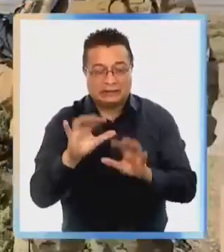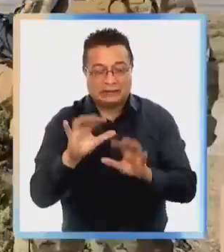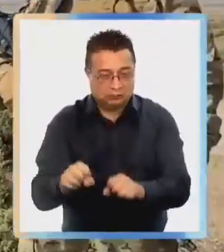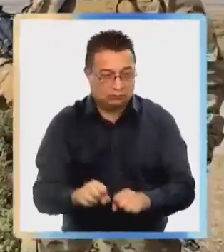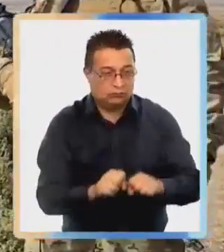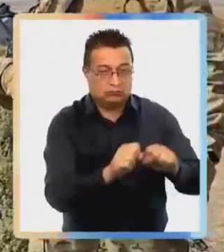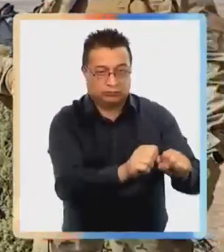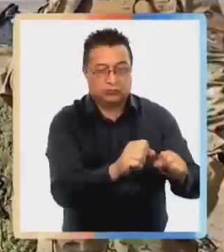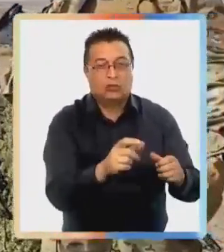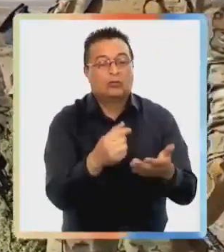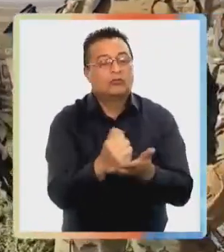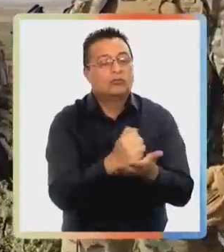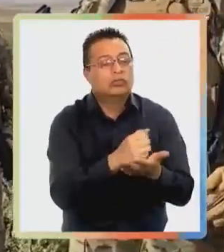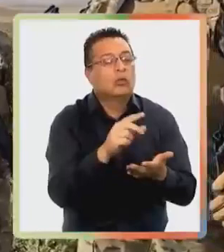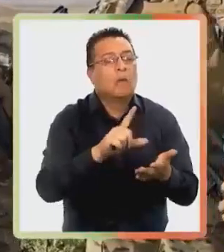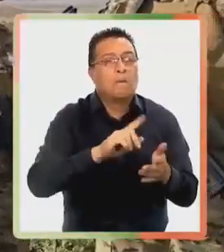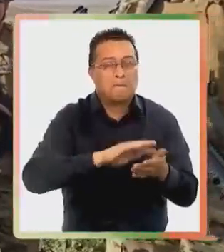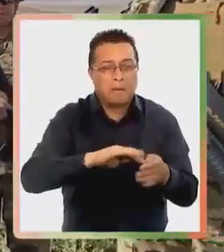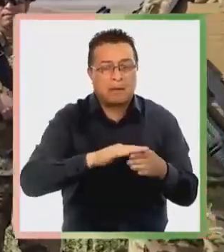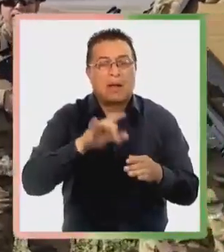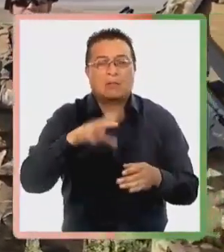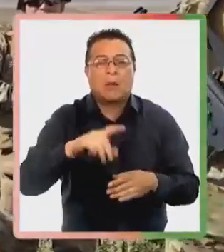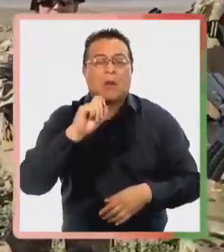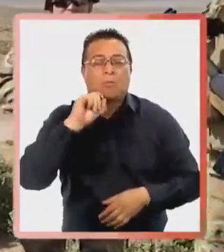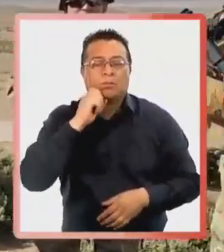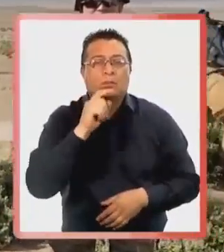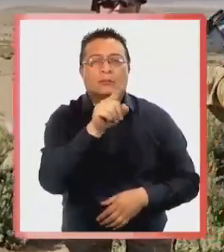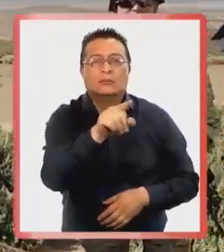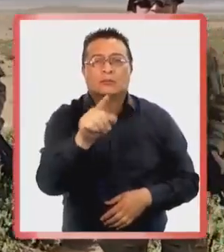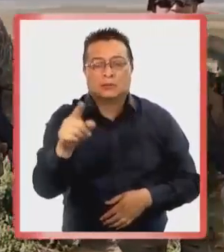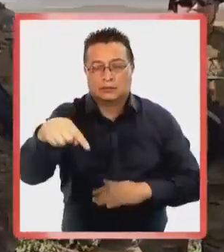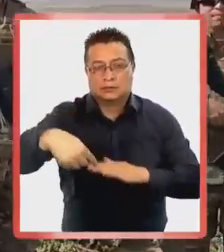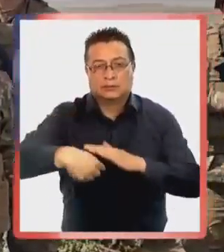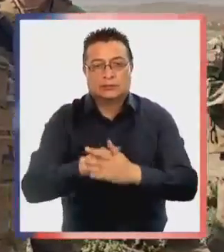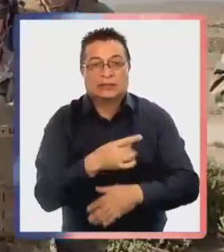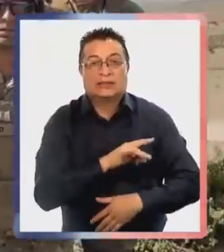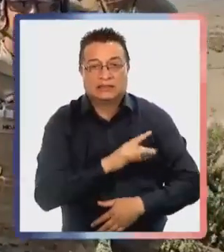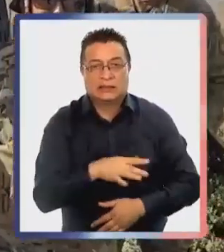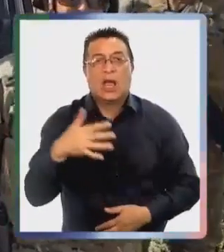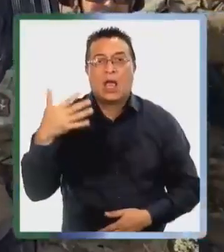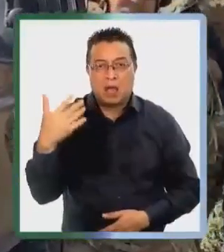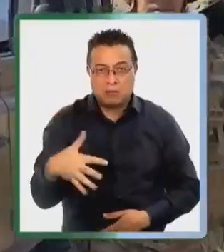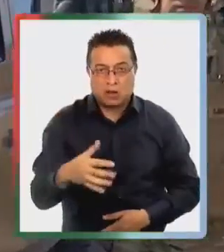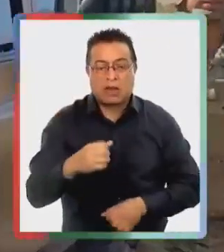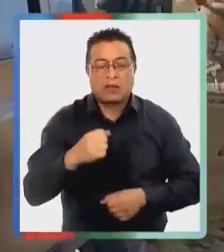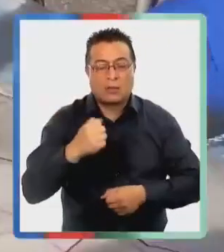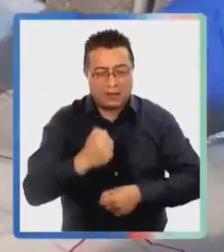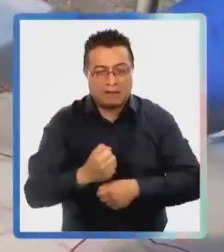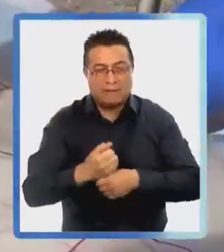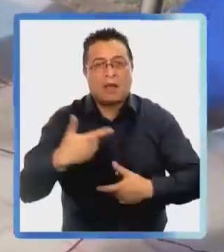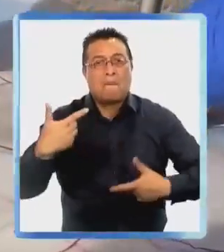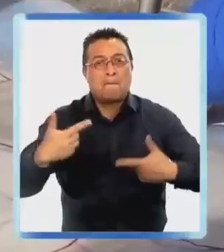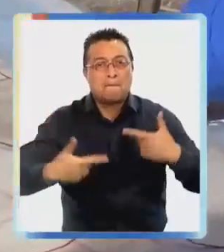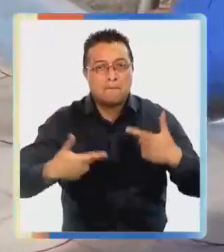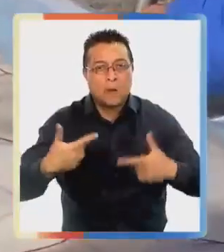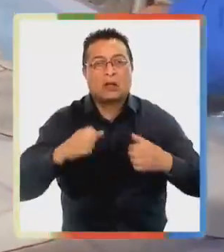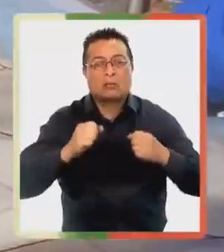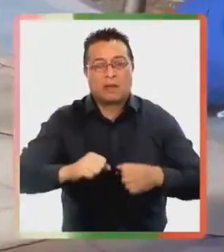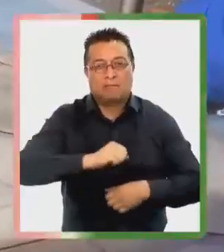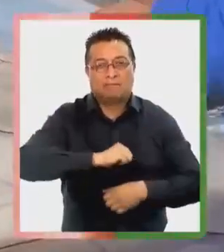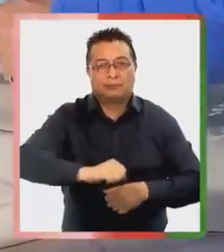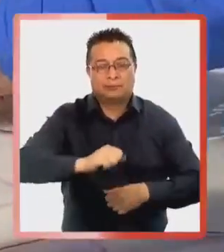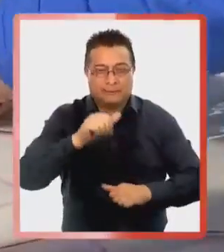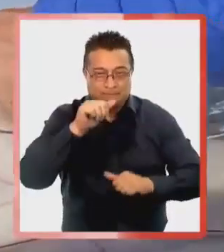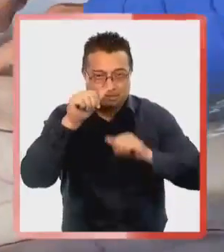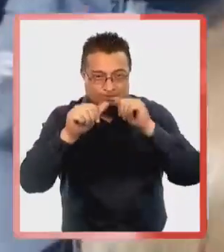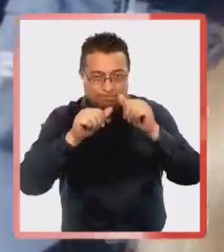personas que ingresan a Chile es importante para trabajar políticas para prevenir el tráfico de drogas, crimen organizado y trata de